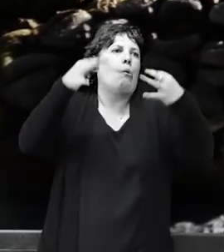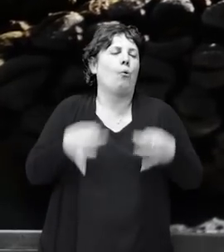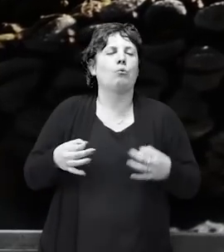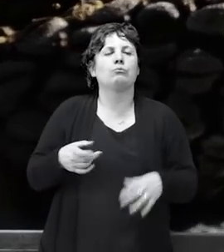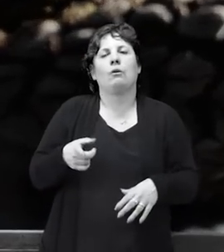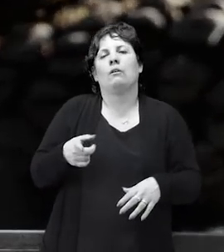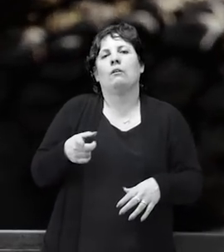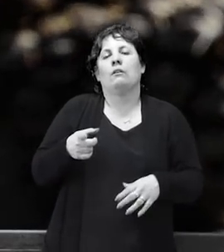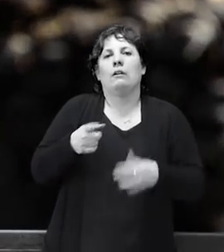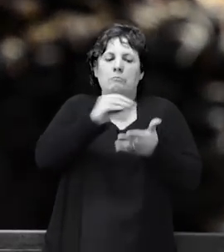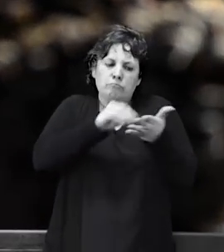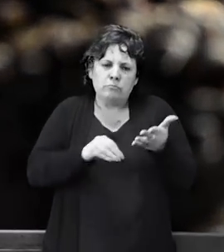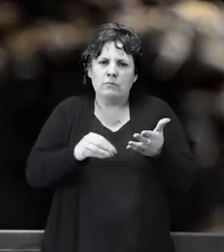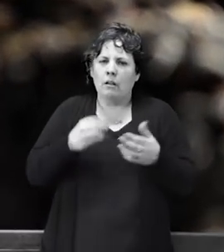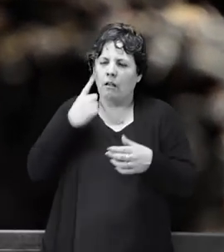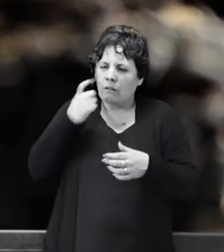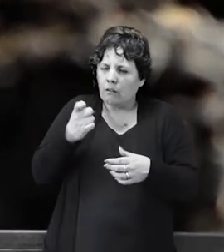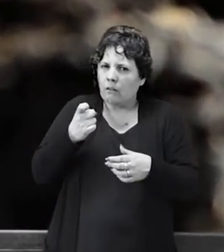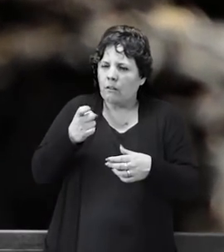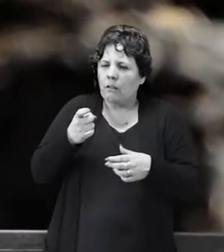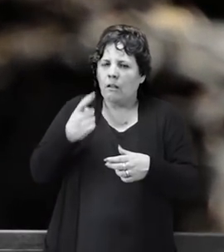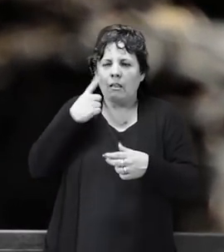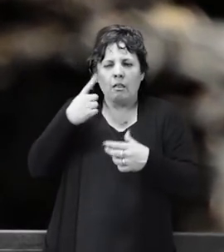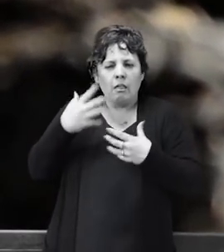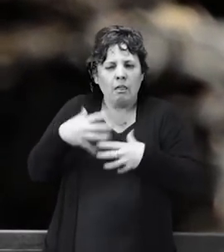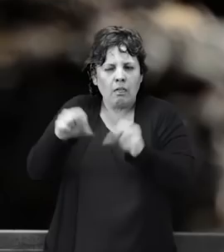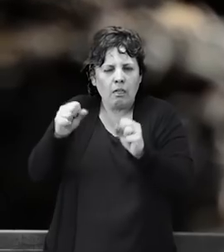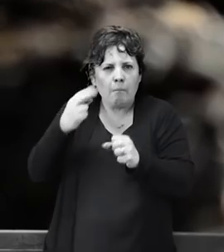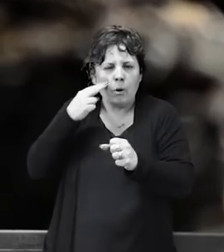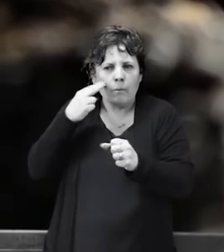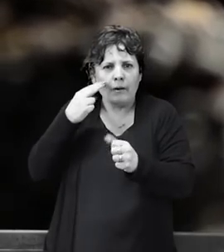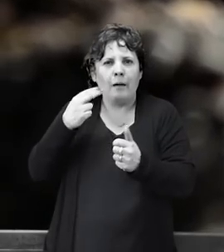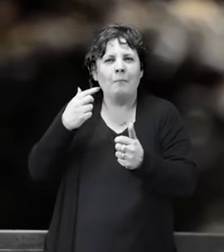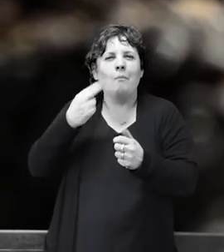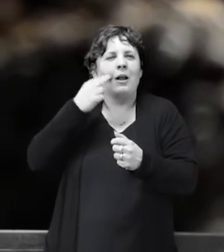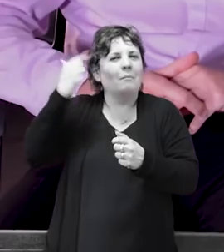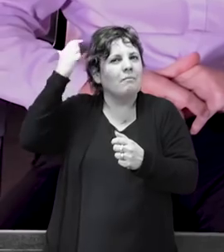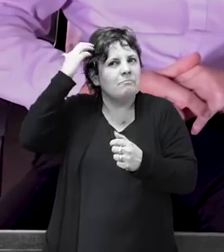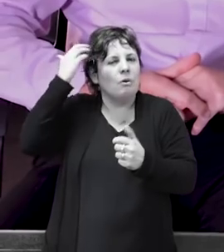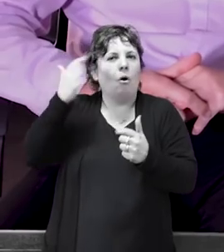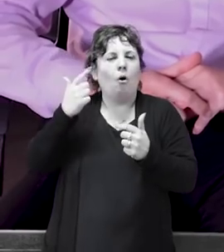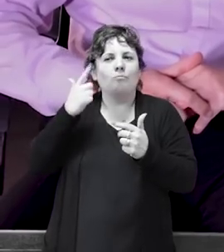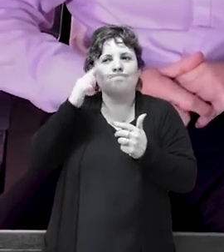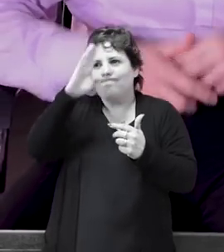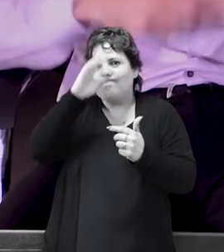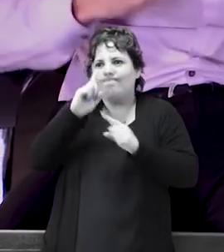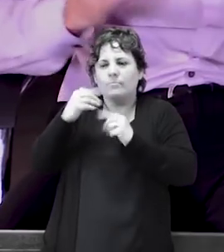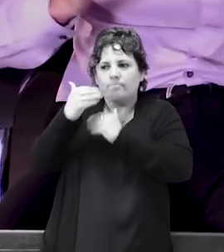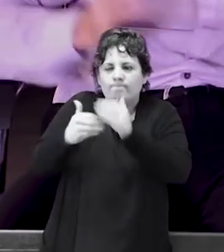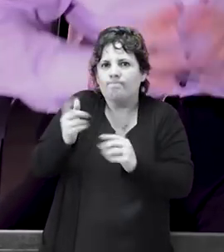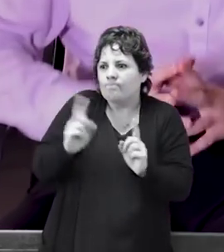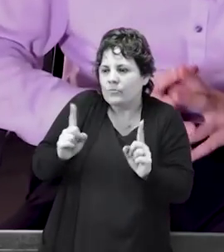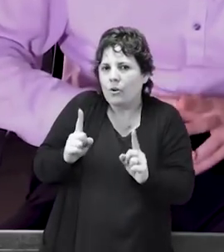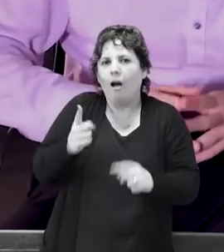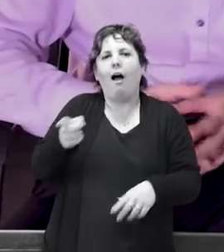si sirve el INDI para detectar algún problema de rezago clínicamente significativo, ¿no? Que en ese caso,